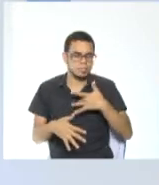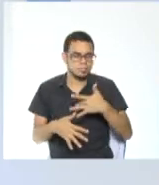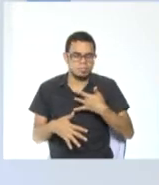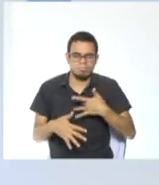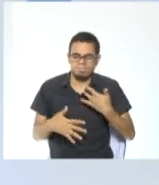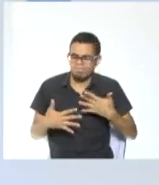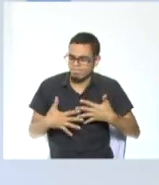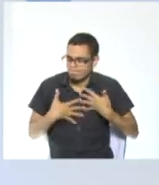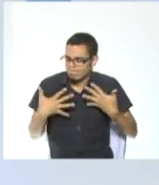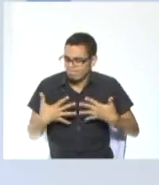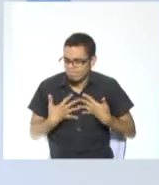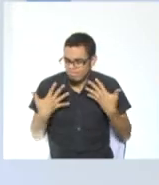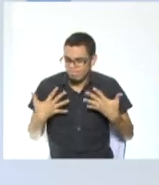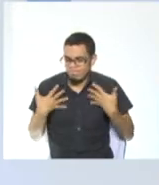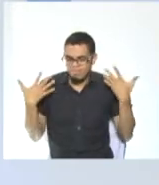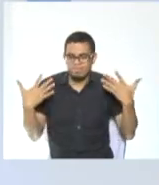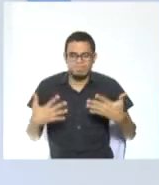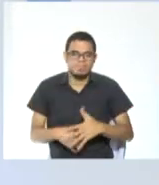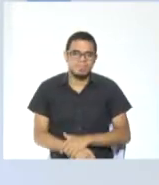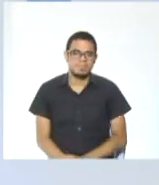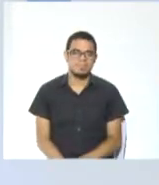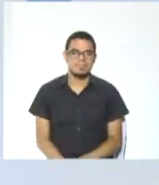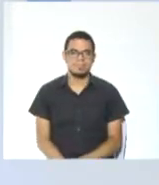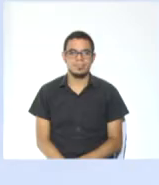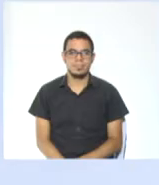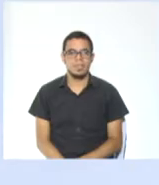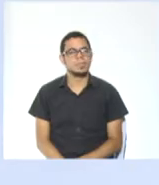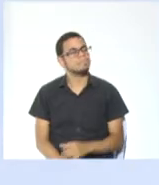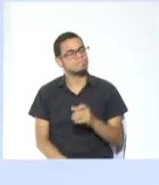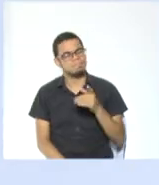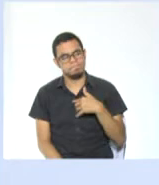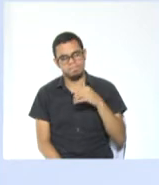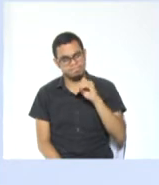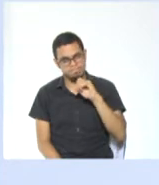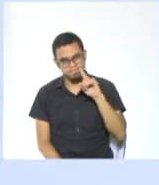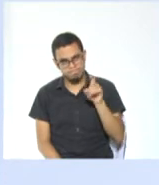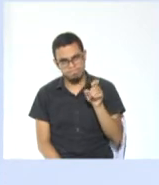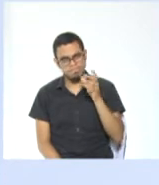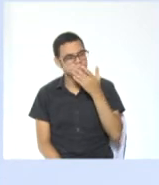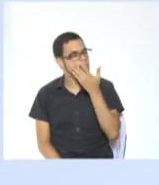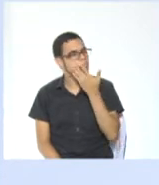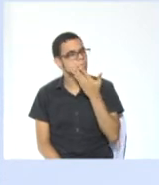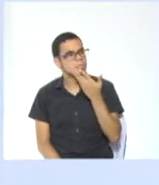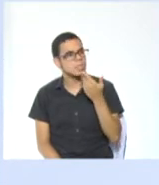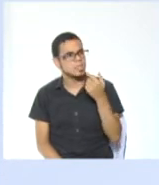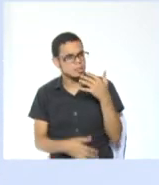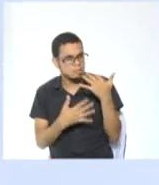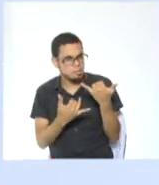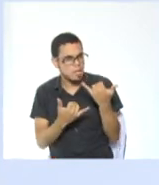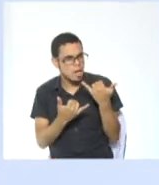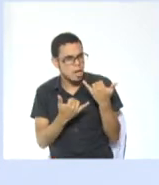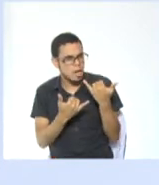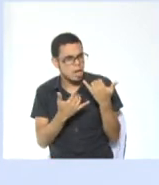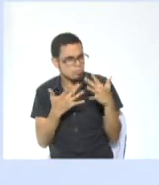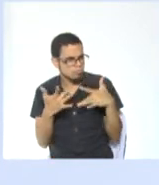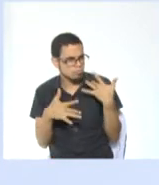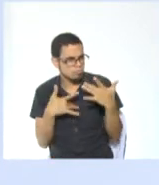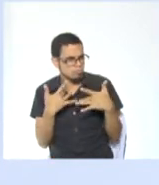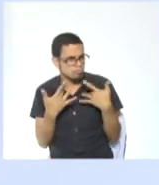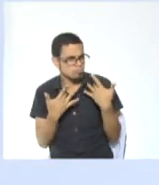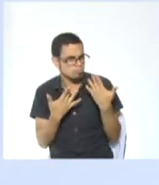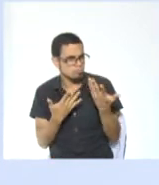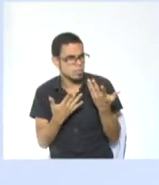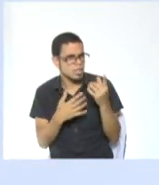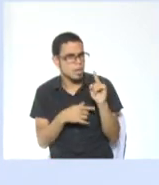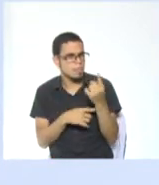se diviertan y aprendan a la misma vez. Ahora bien, Heiler, ¿te parece si les decimos con